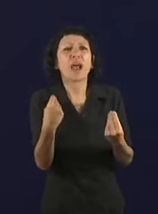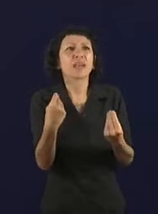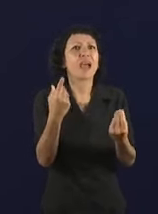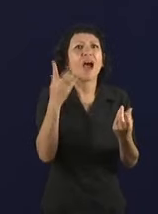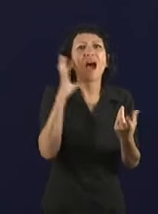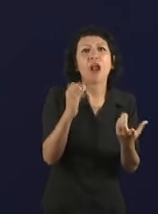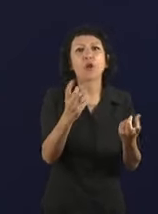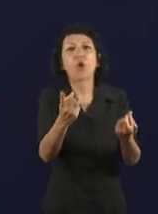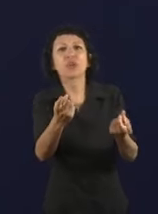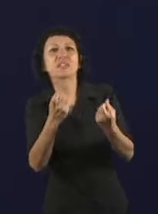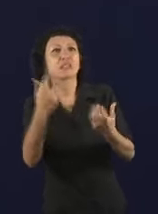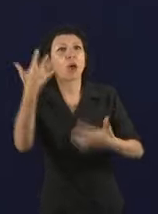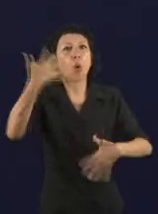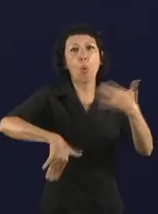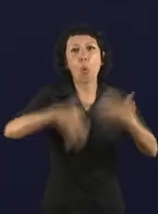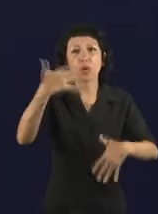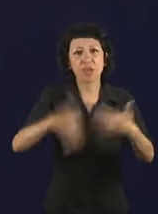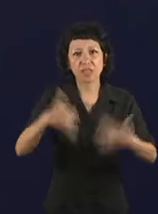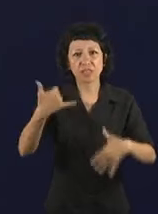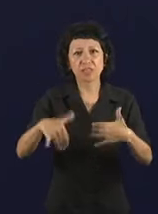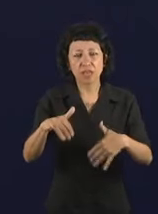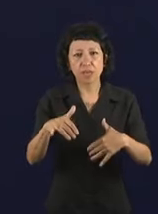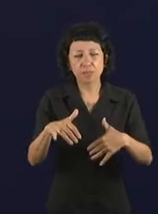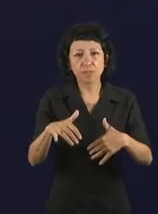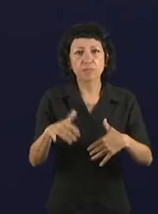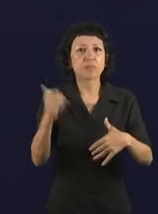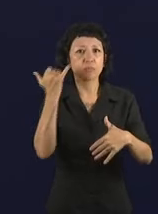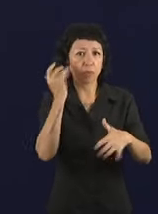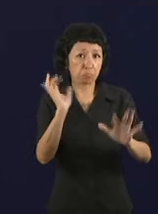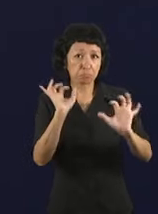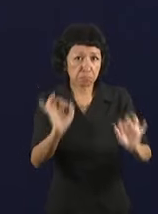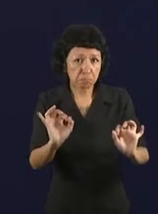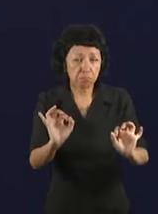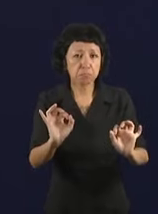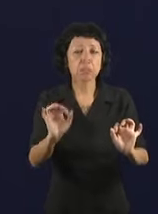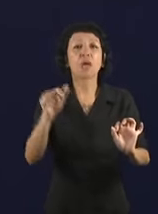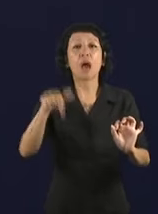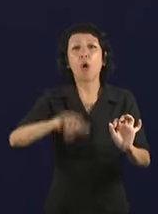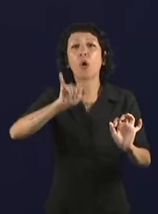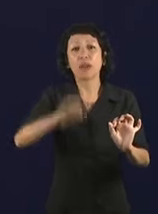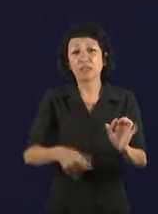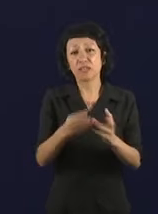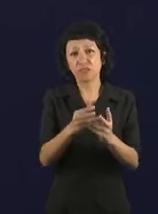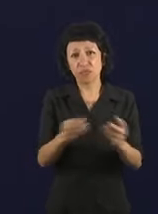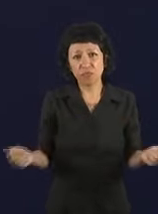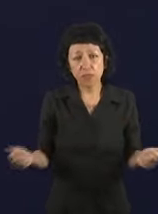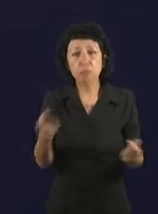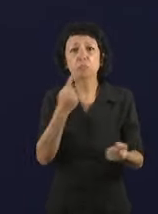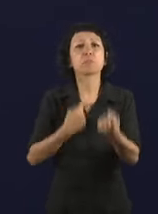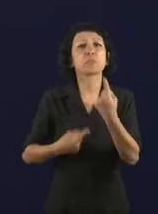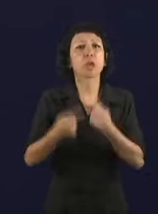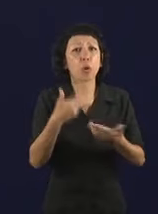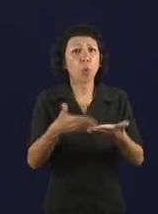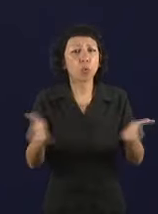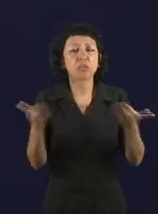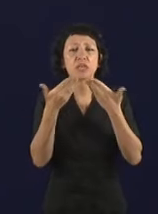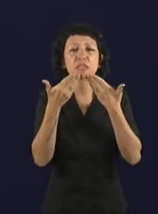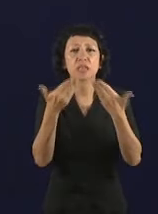financieras urgentes Así que finalizado esto me abro a las preguntas que crean convenientes